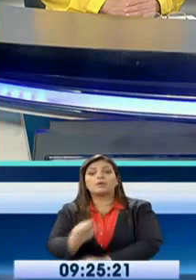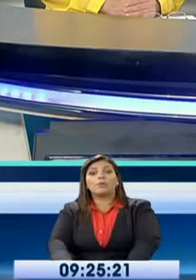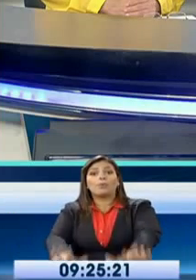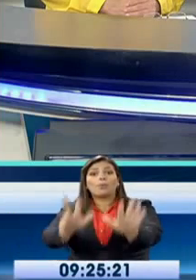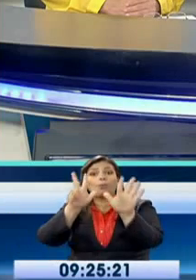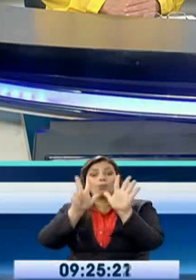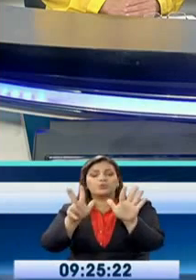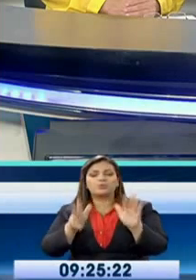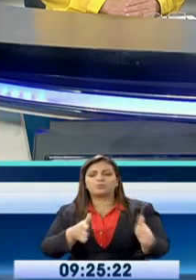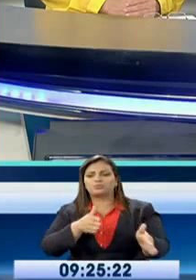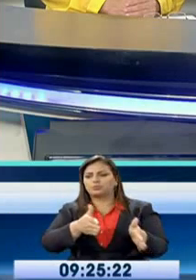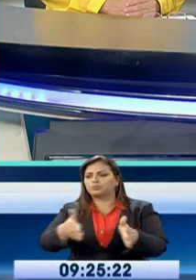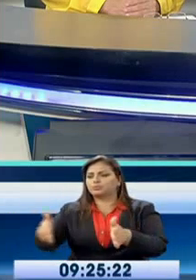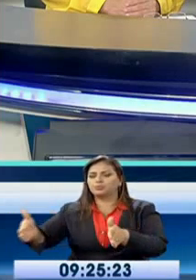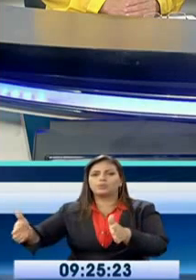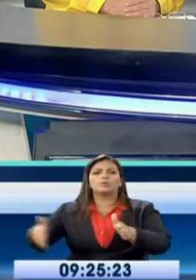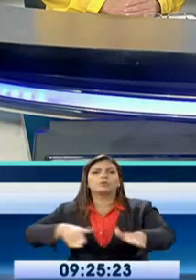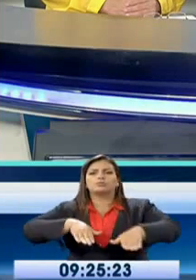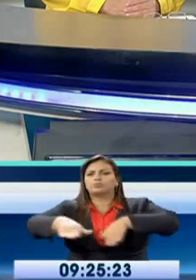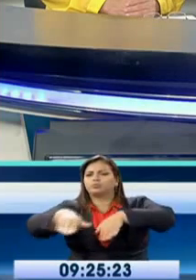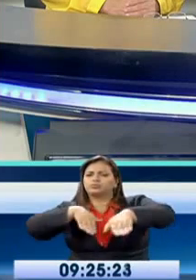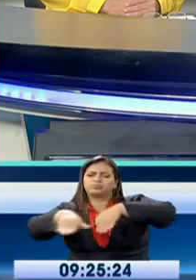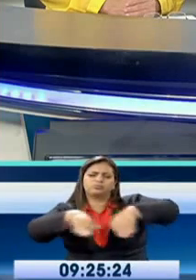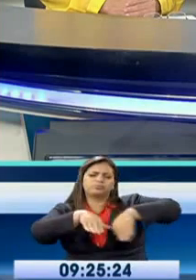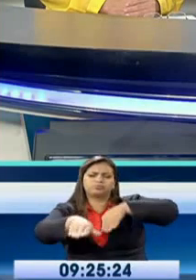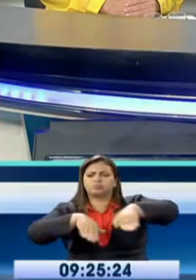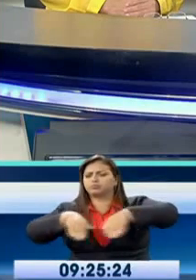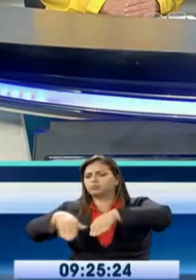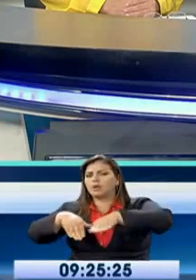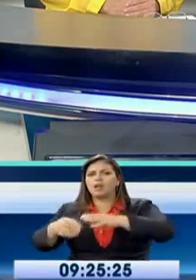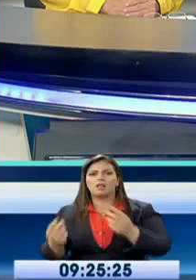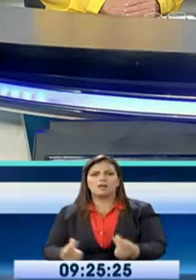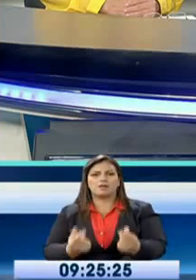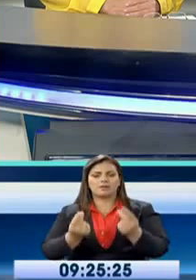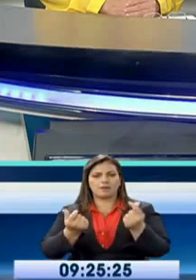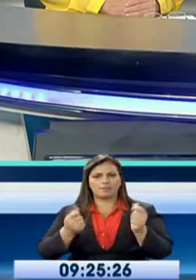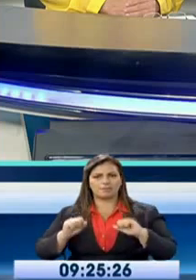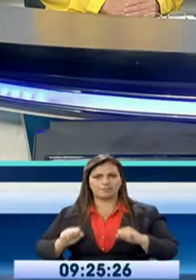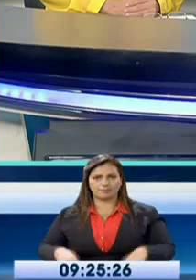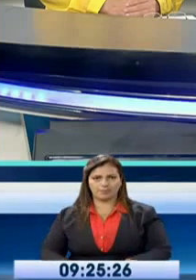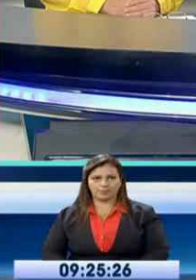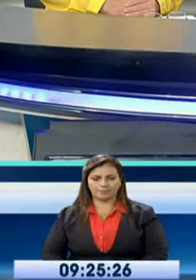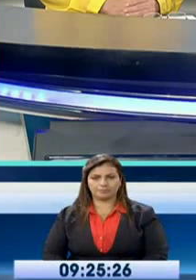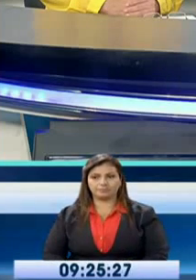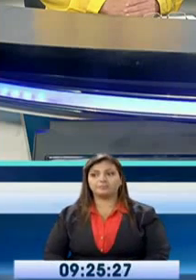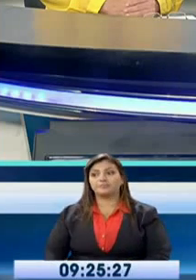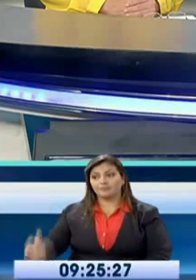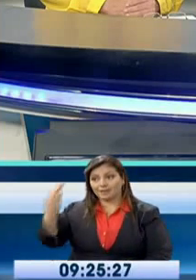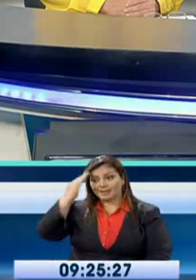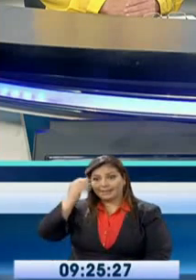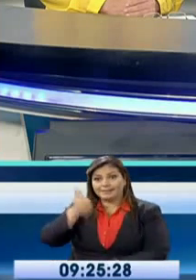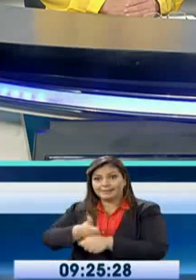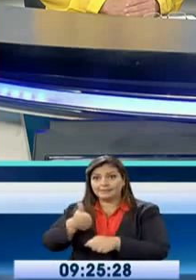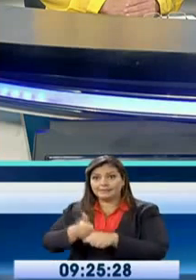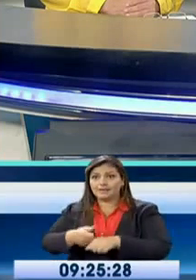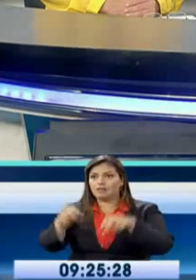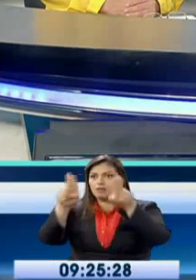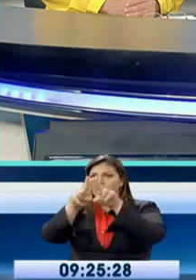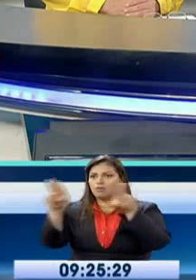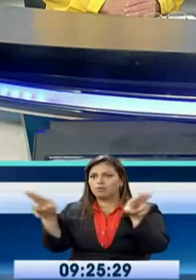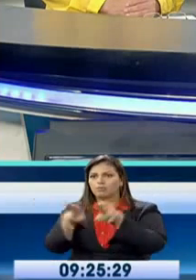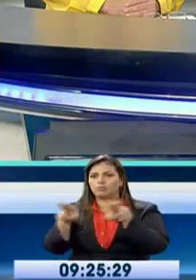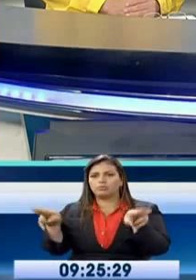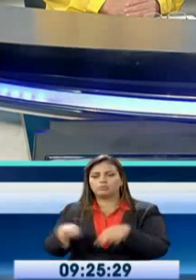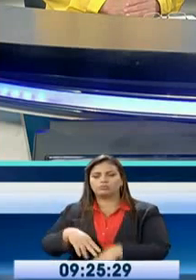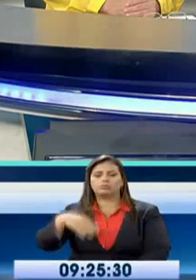por la ATM. Y que seguramente están, pues, mira, ahora que vienen las fiestas ya navideñas, eso se pone peor.